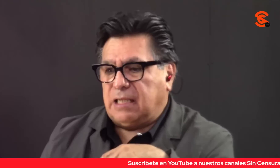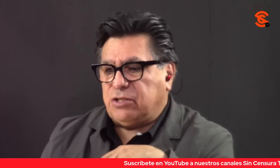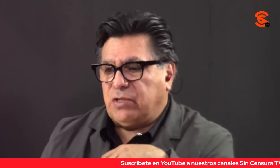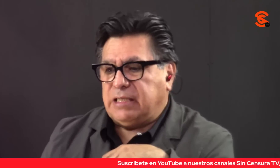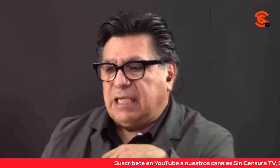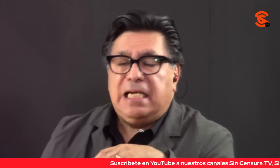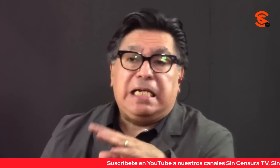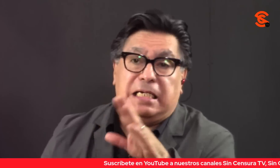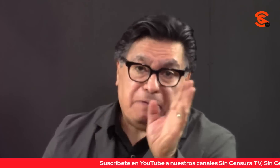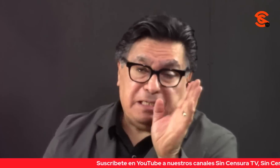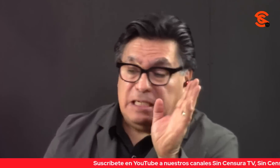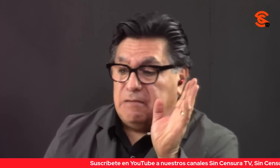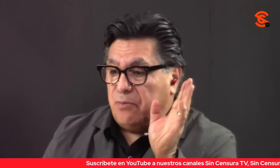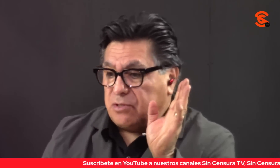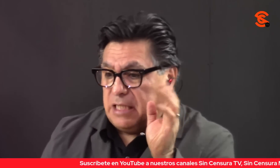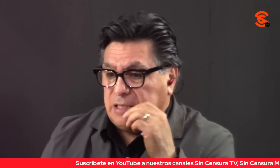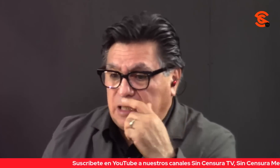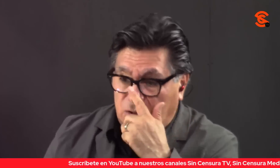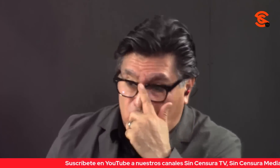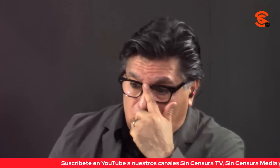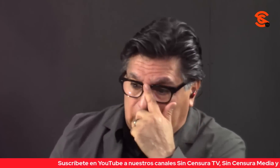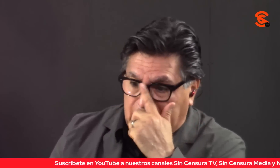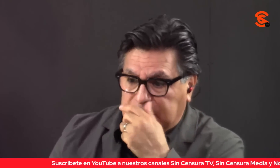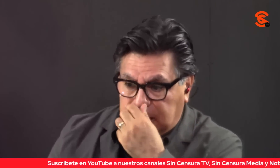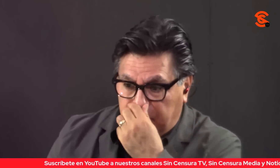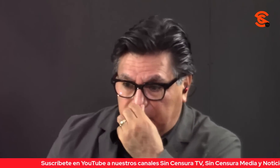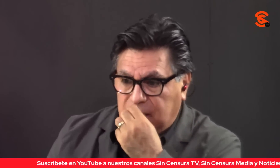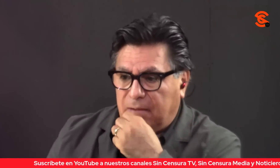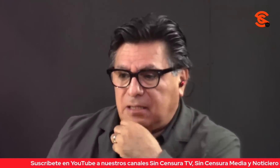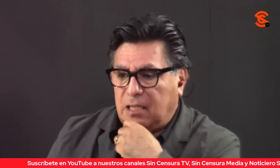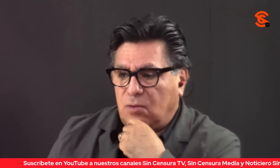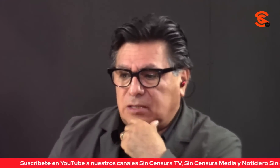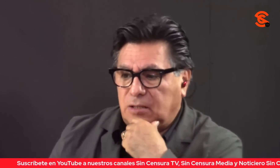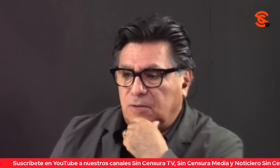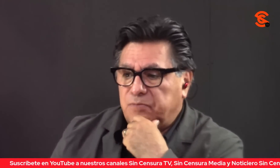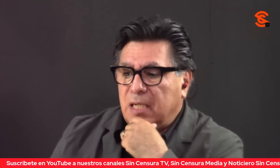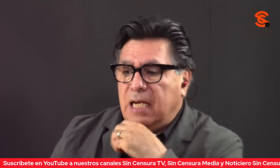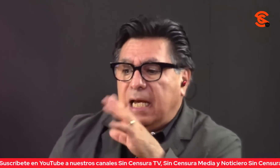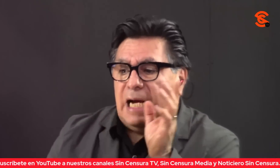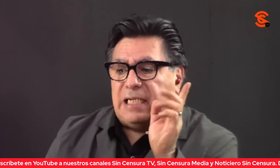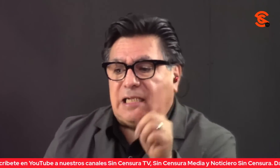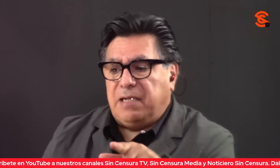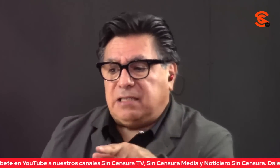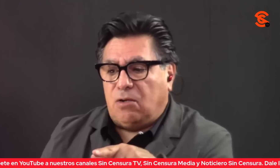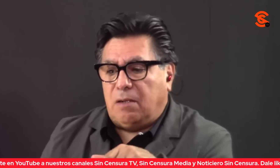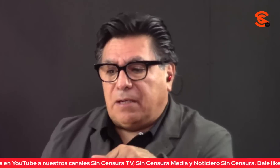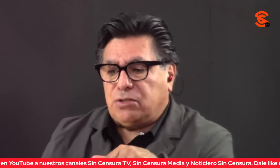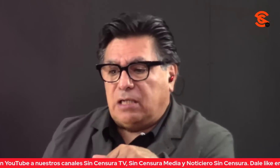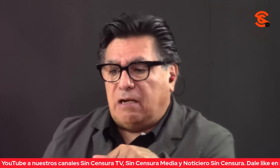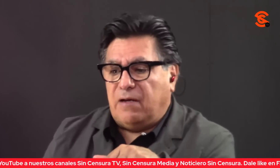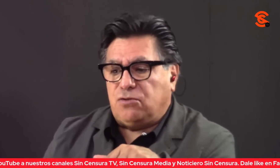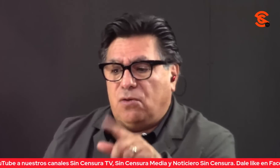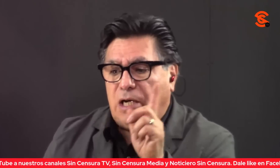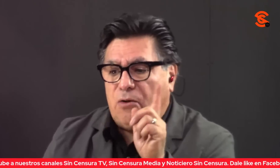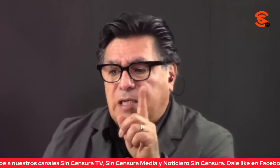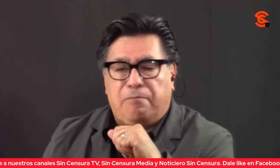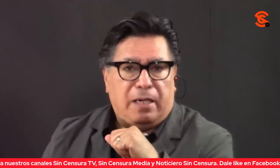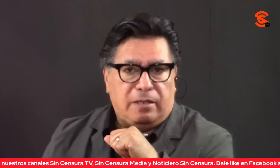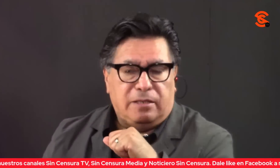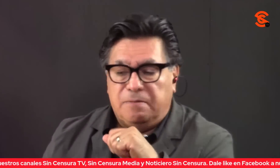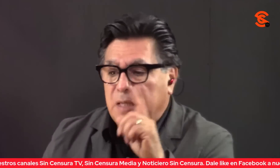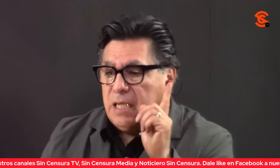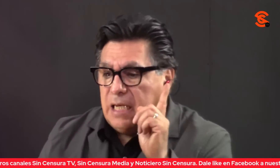correspondientes redacciones les parecen importantes o a las que simplemente van teniendo acceso. Al escribir esta colaboración, en efecto, leo en